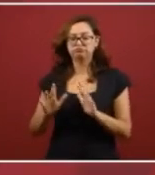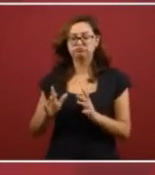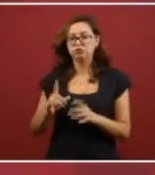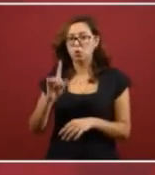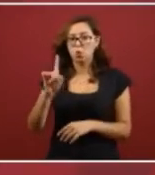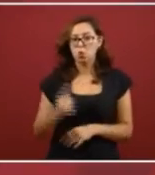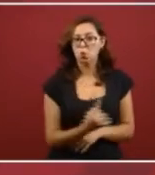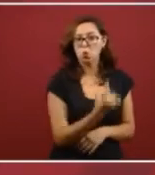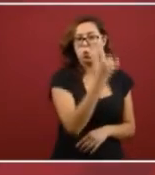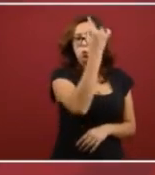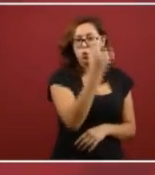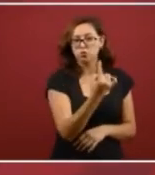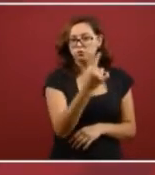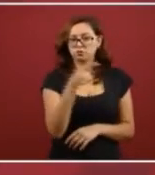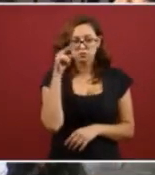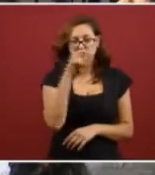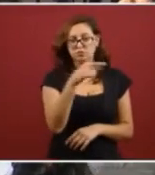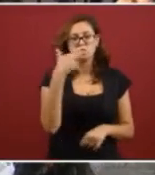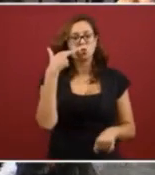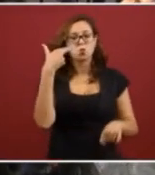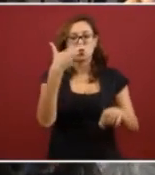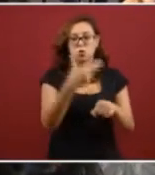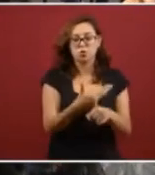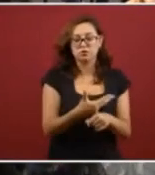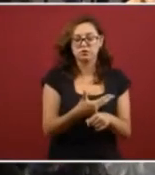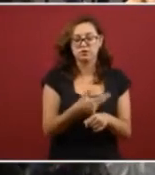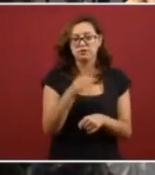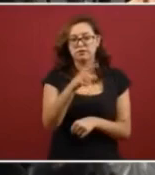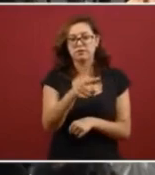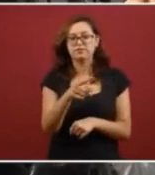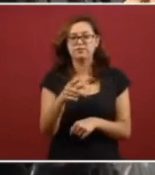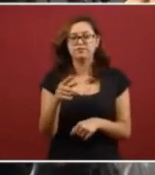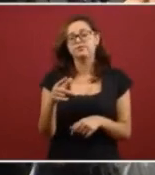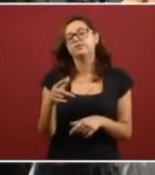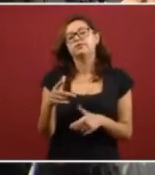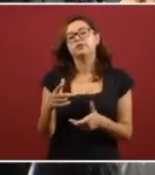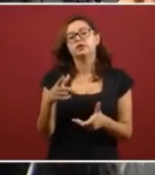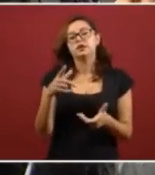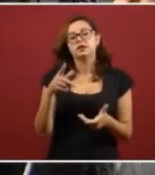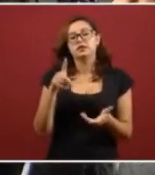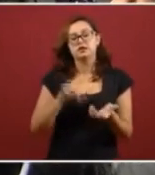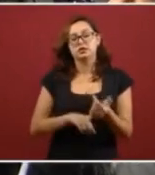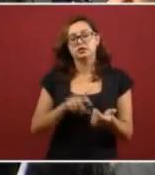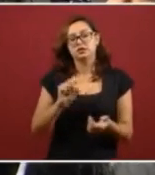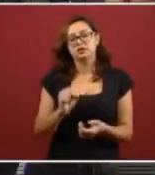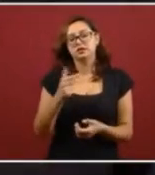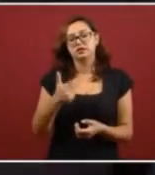compras del gobierno to centralize the purchases of the government. De la Secretaría de Hacienda.